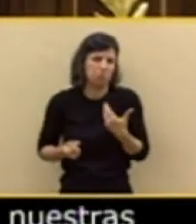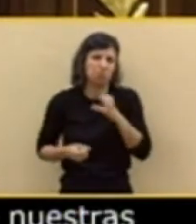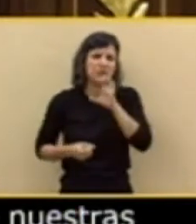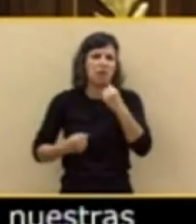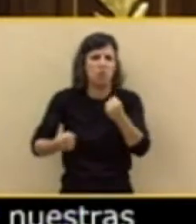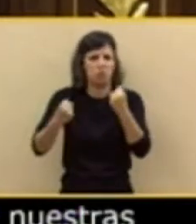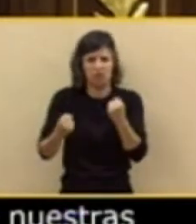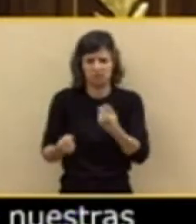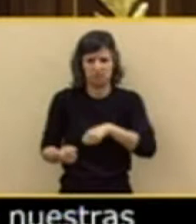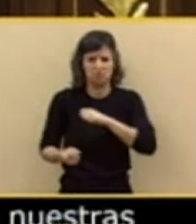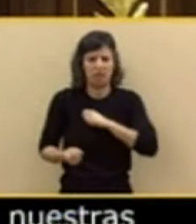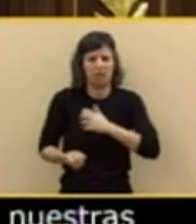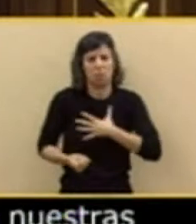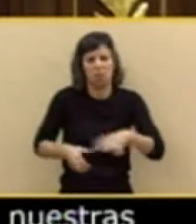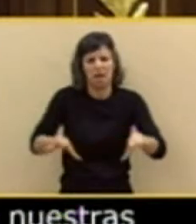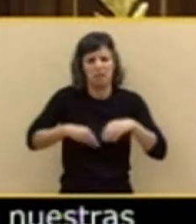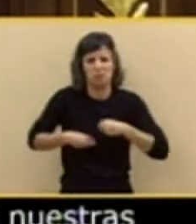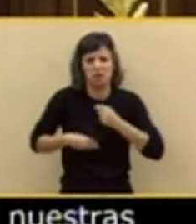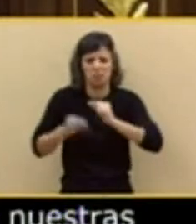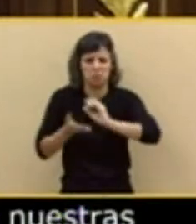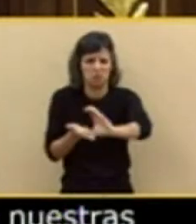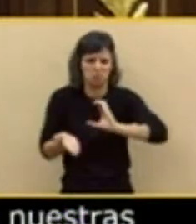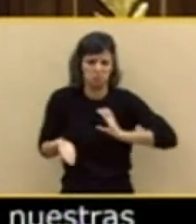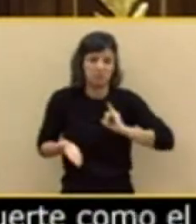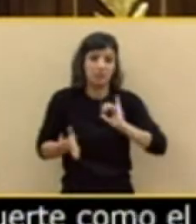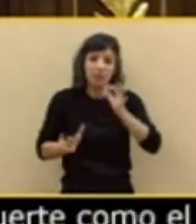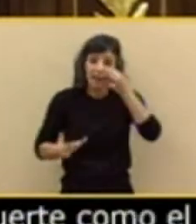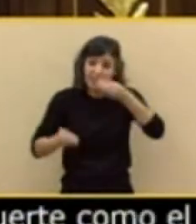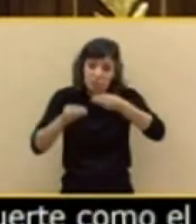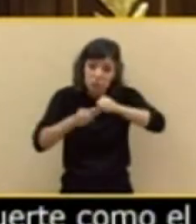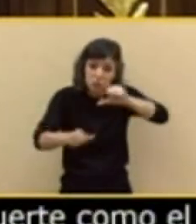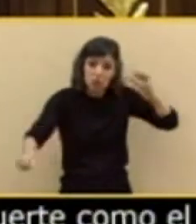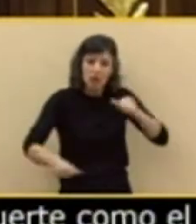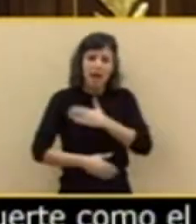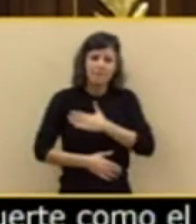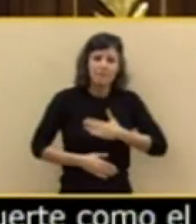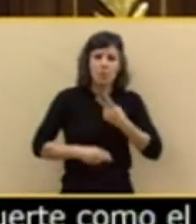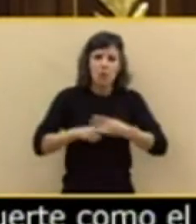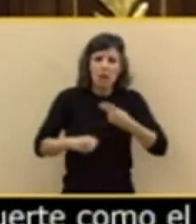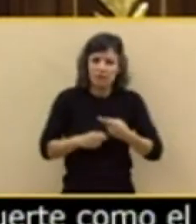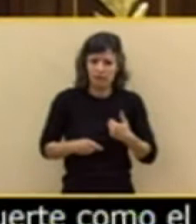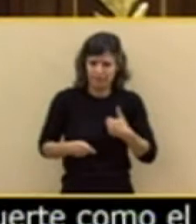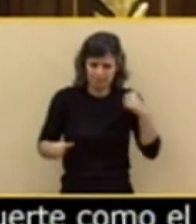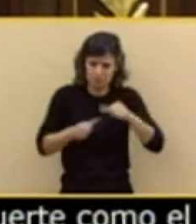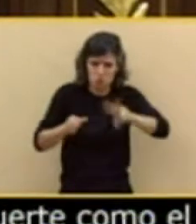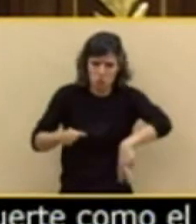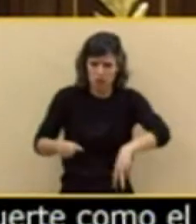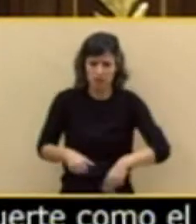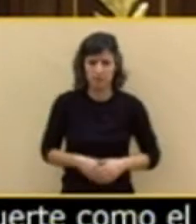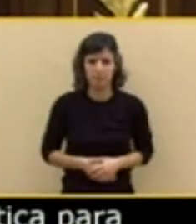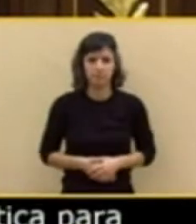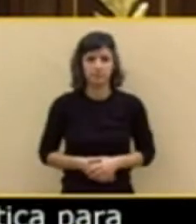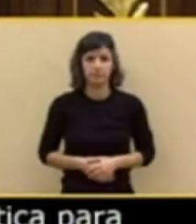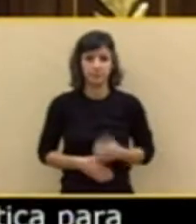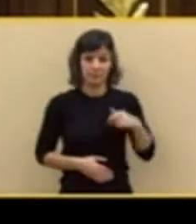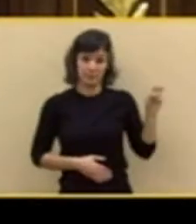Vox son adeptos muchos. Ha podido perder algún adepto, tras la intervención en favor de Pablo Casado.